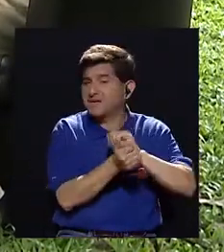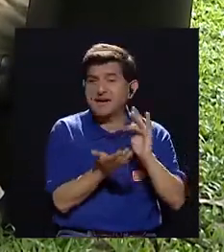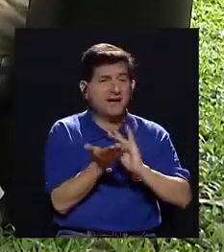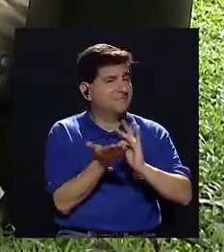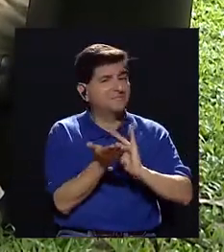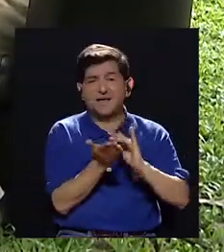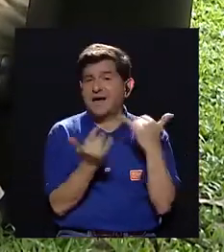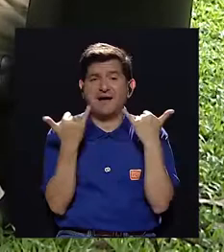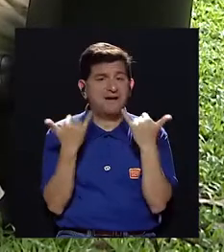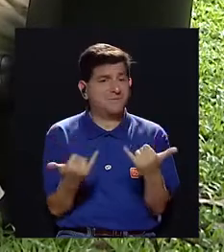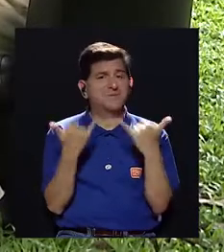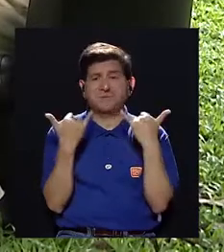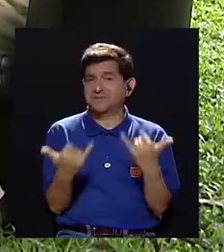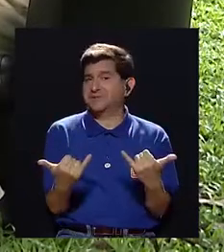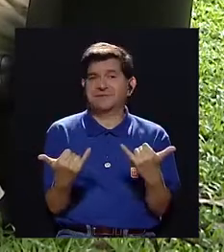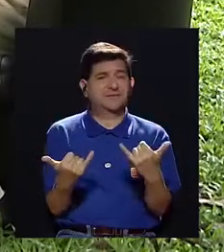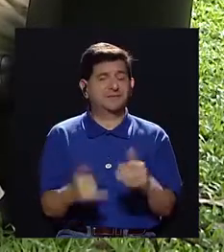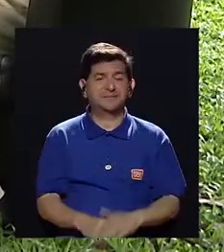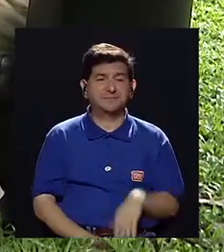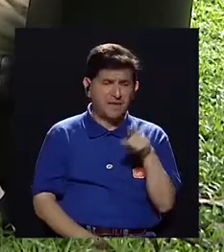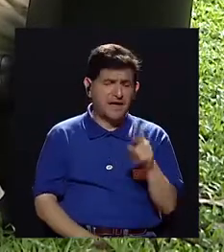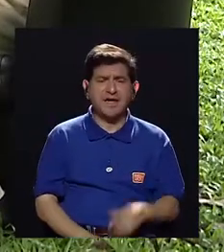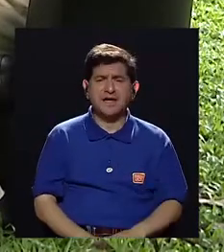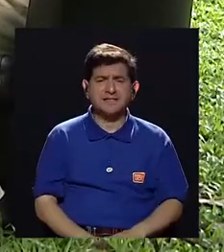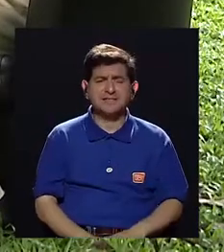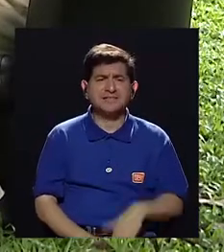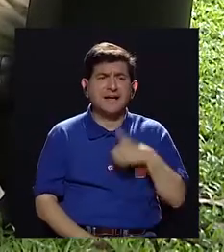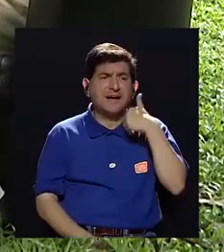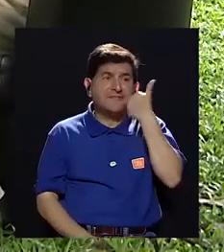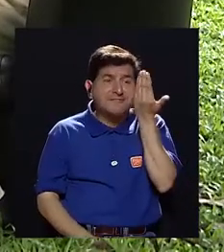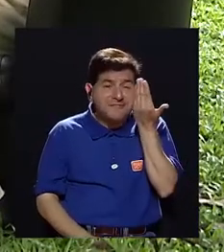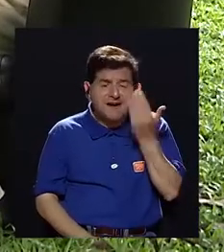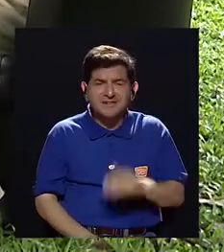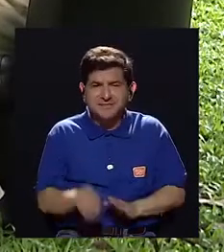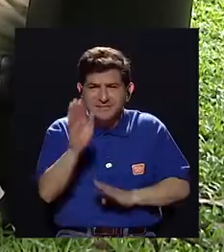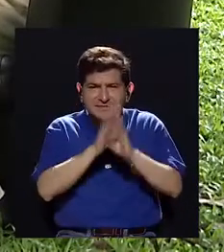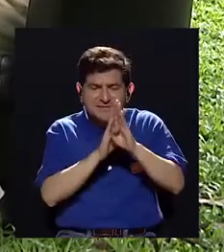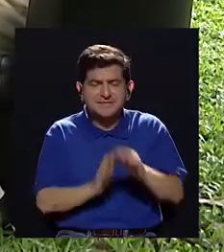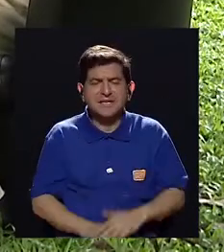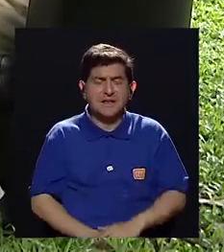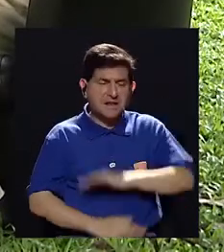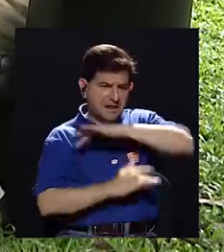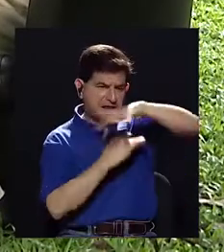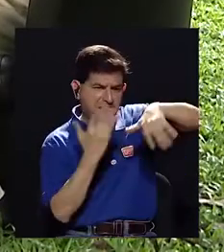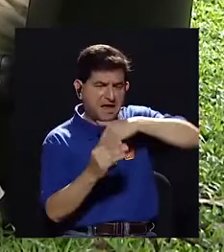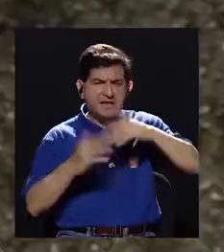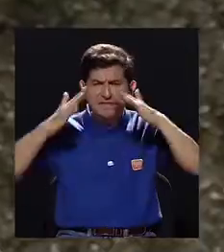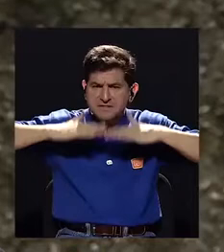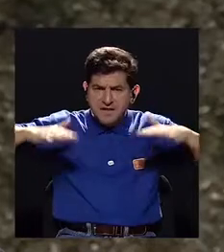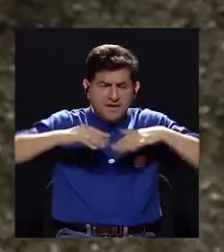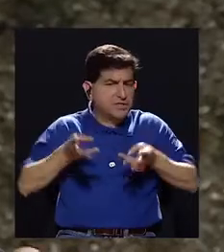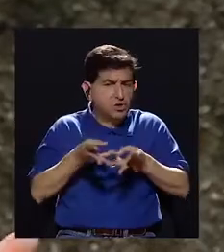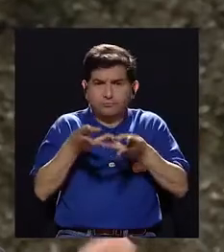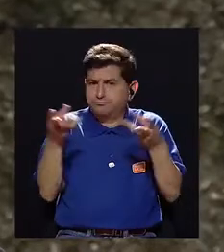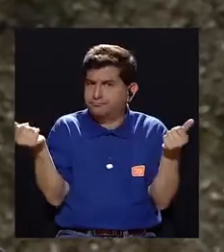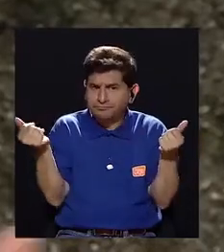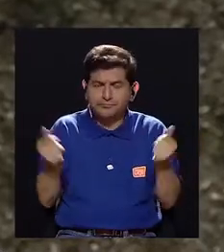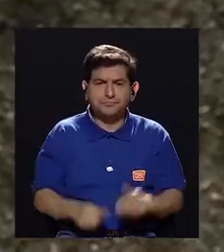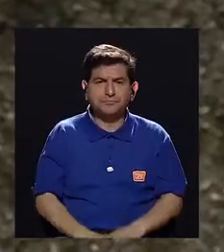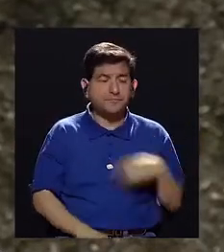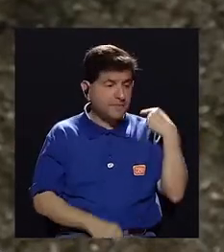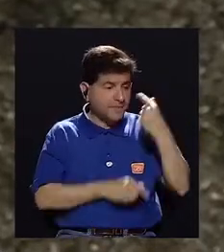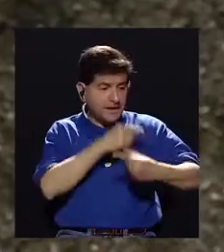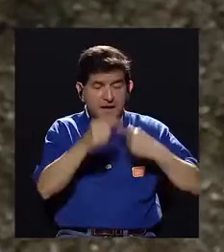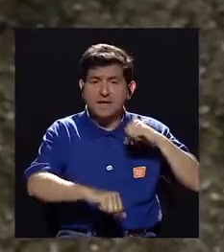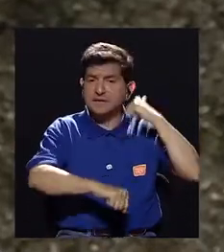por medicamentos por el momento, ¿no? Entonces, esa predisposición, esa forma de interactuar con el medio ambiente, eso no desaparece porque